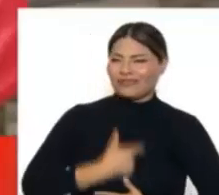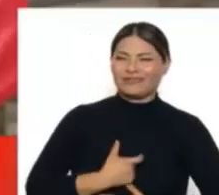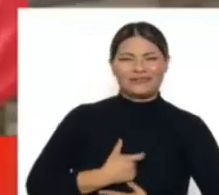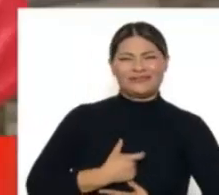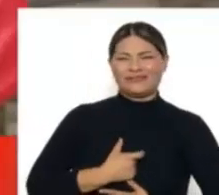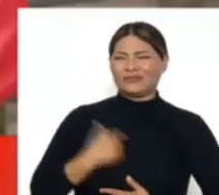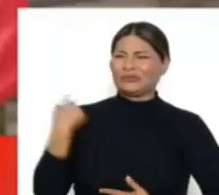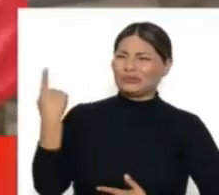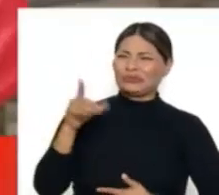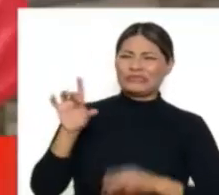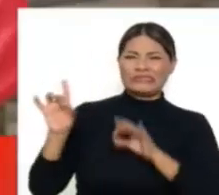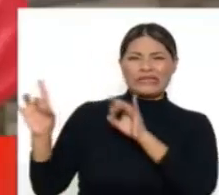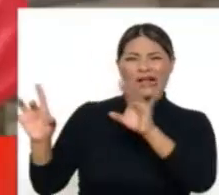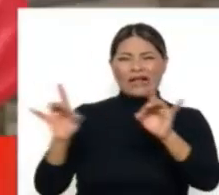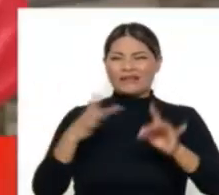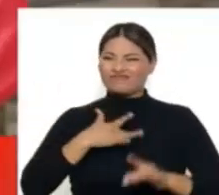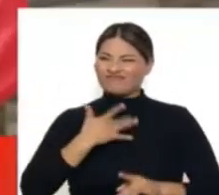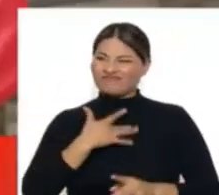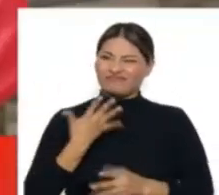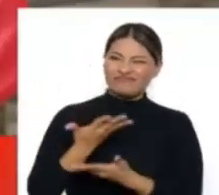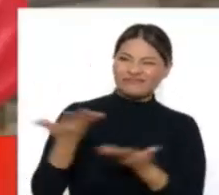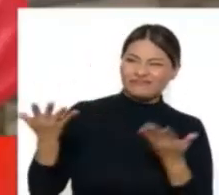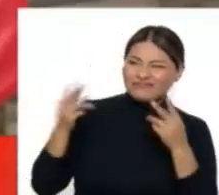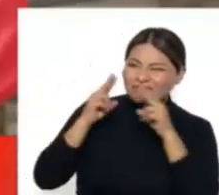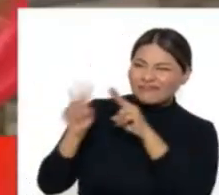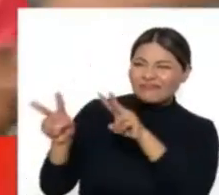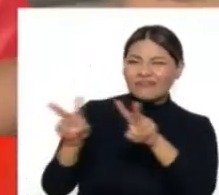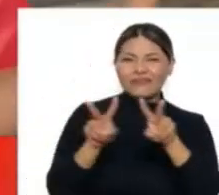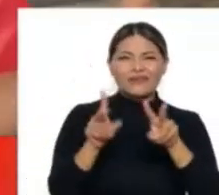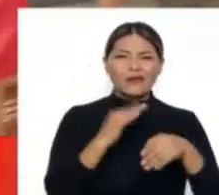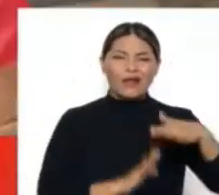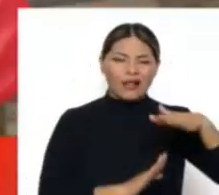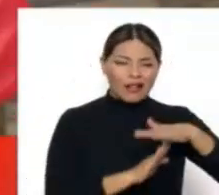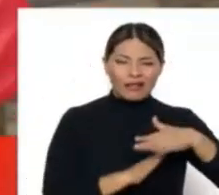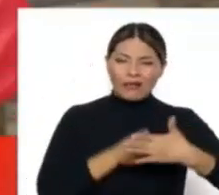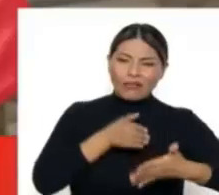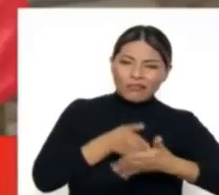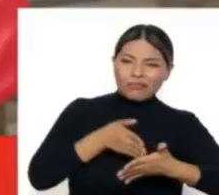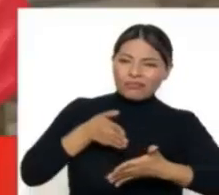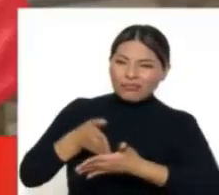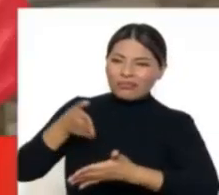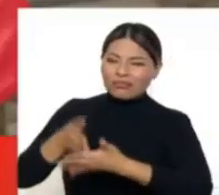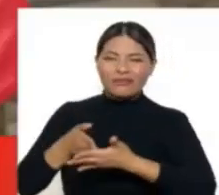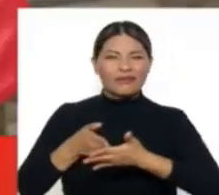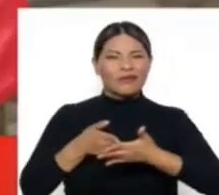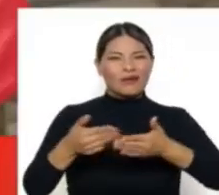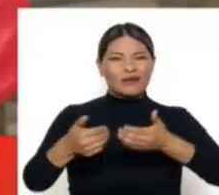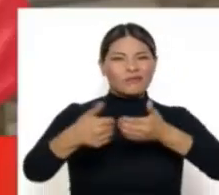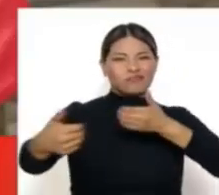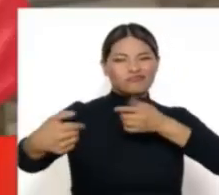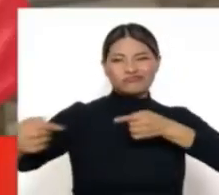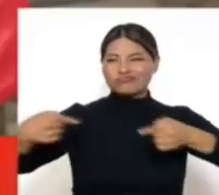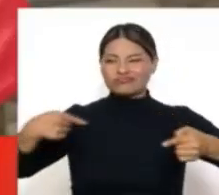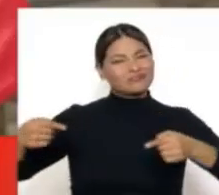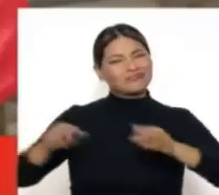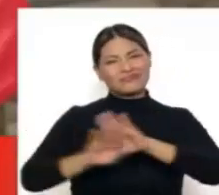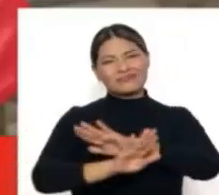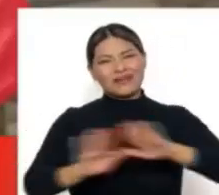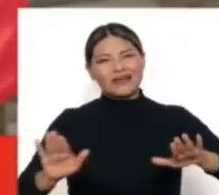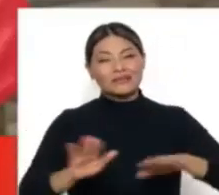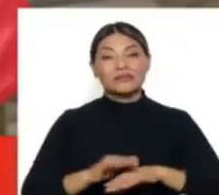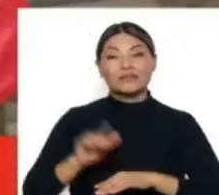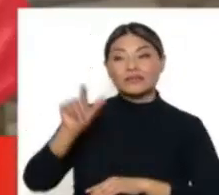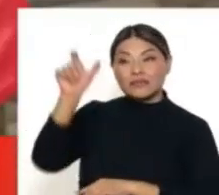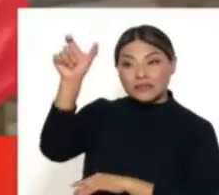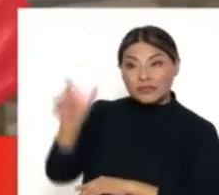de odios y dejemos de lado las barreras que nos separan y nos dividen. Al señor